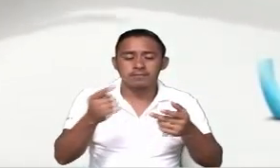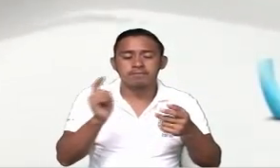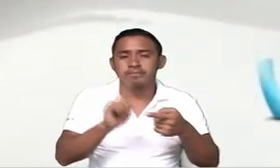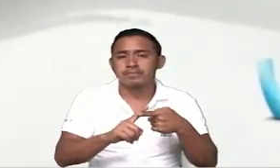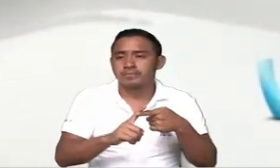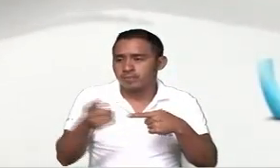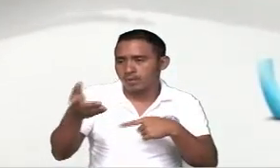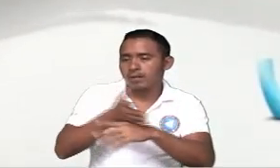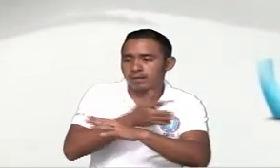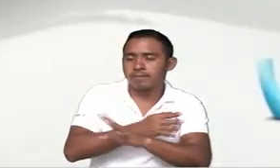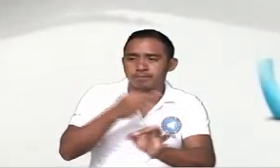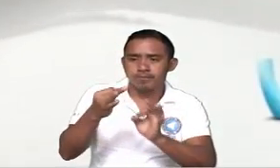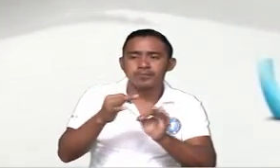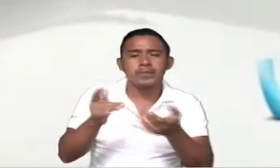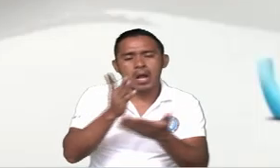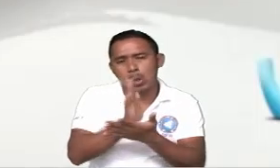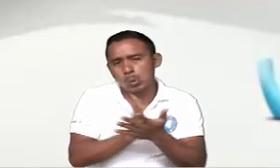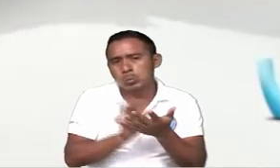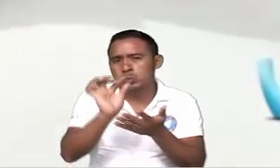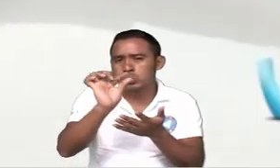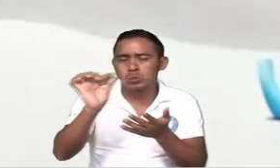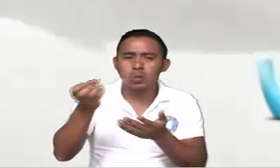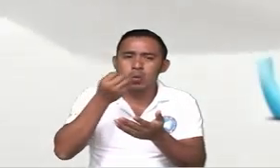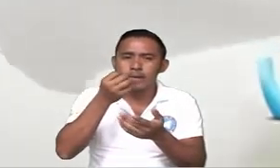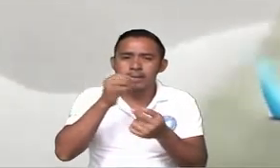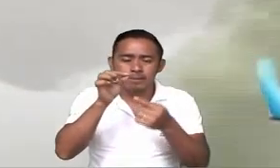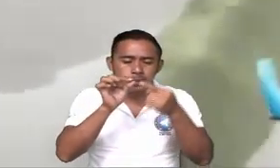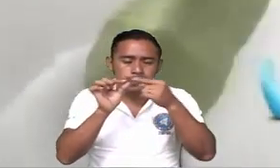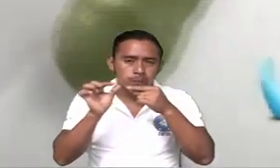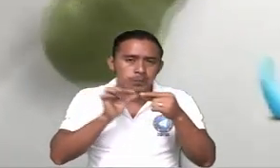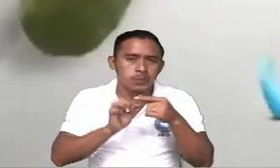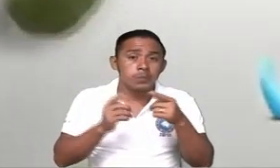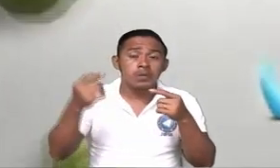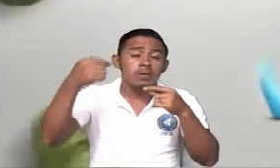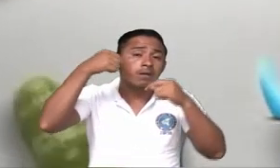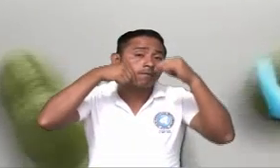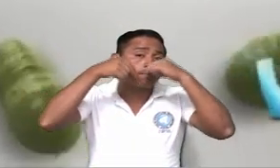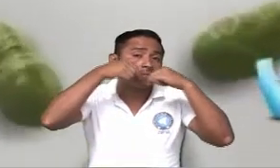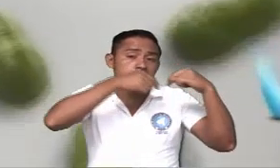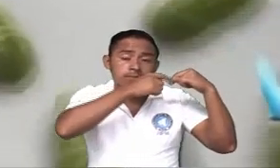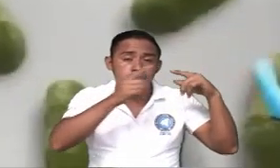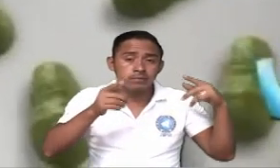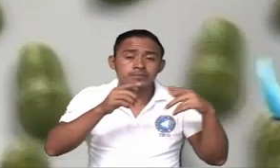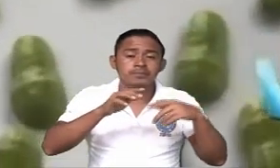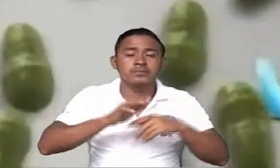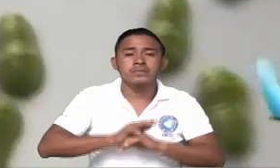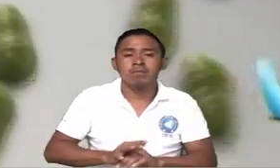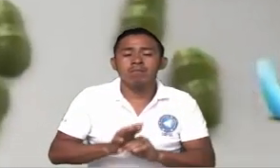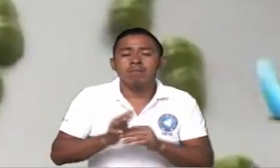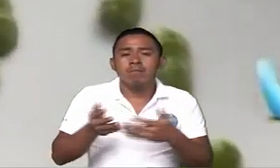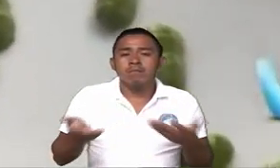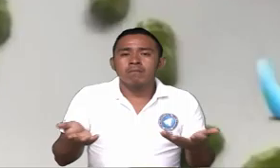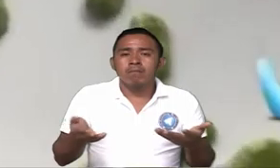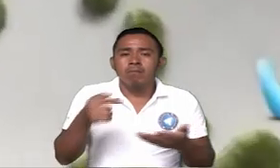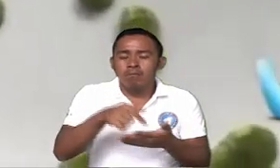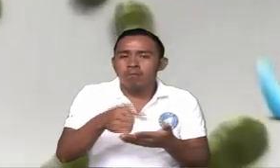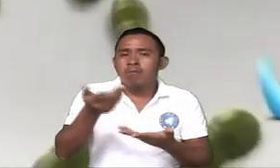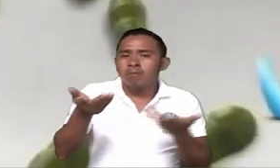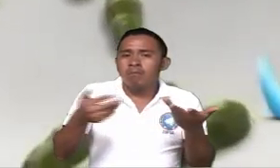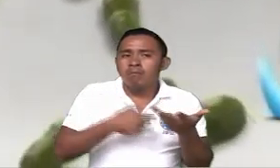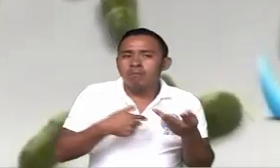como decía vos, hay residuos de alimentación que se introducen en los espacios dentales y esto provoca